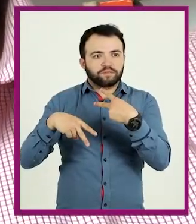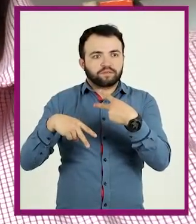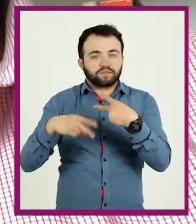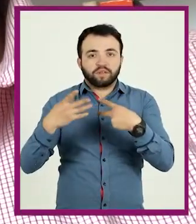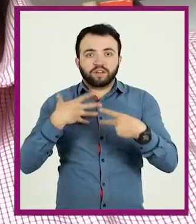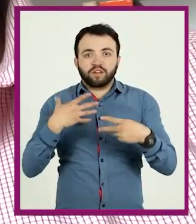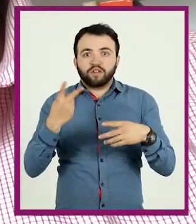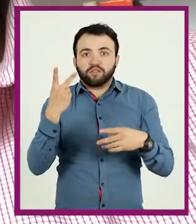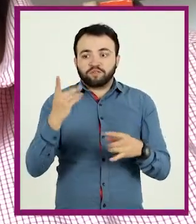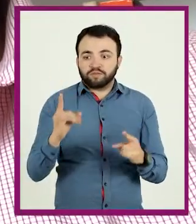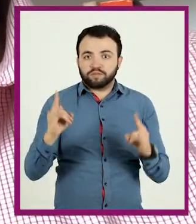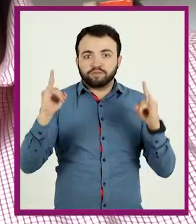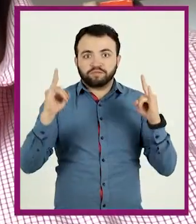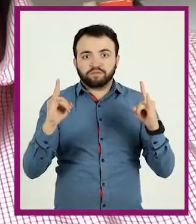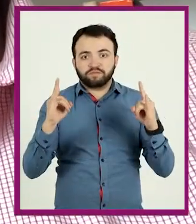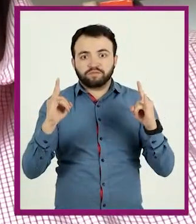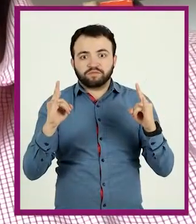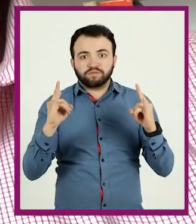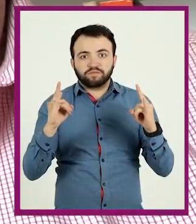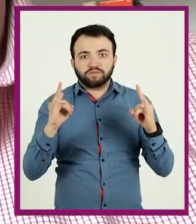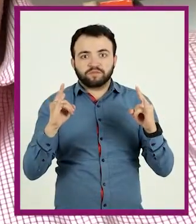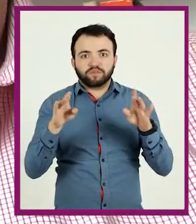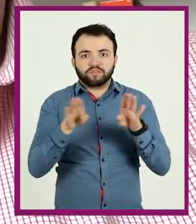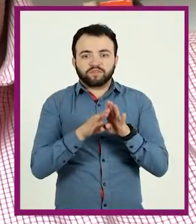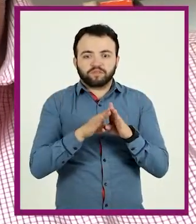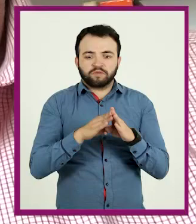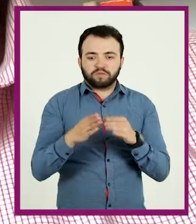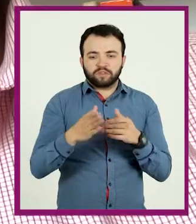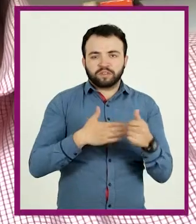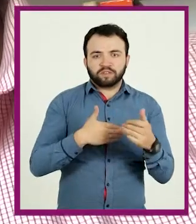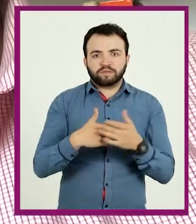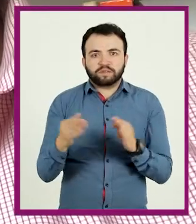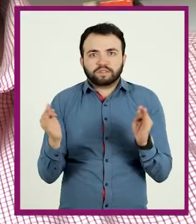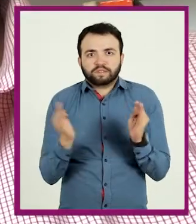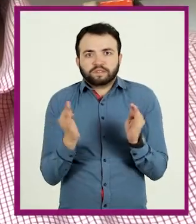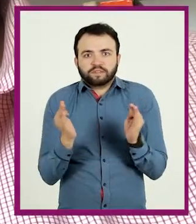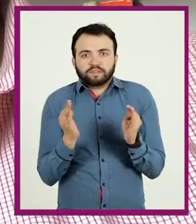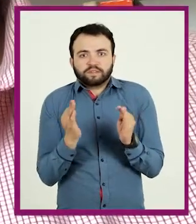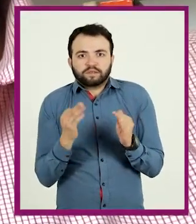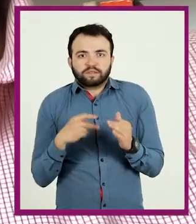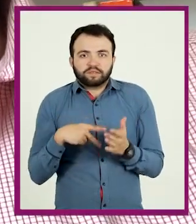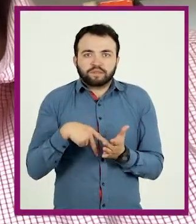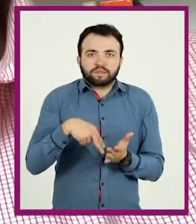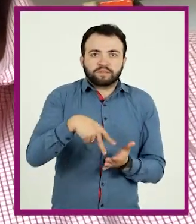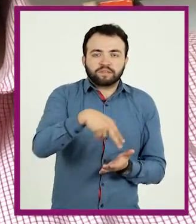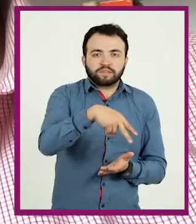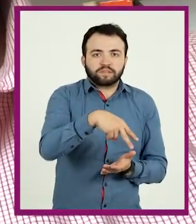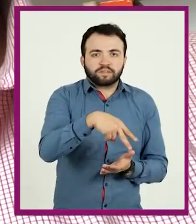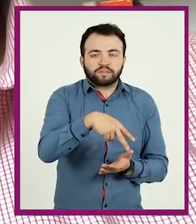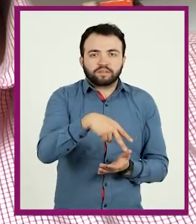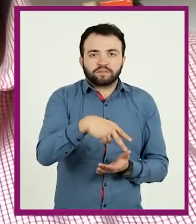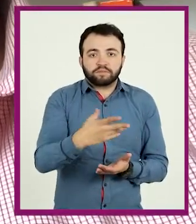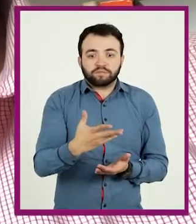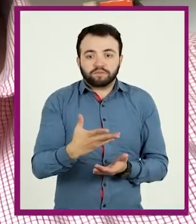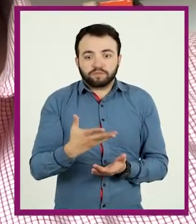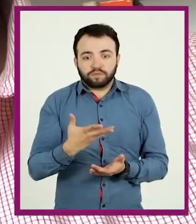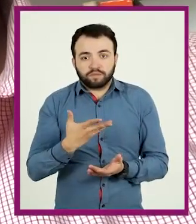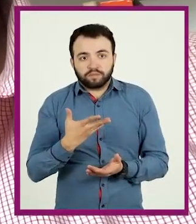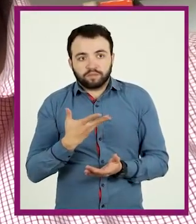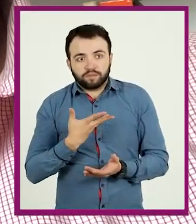iluminado, 2 porteras que caminaban con las manos violáceas de frío. ¿Todo a punto?,